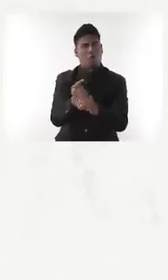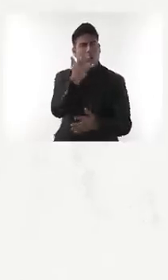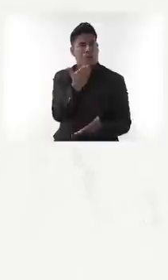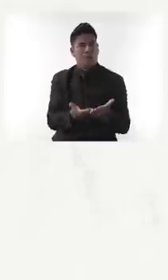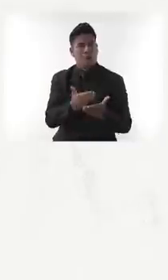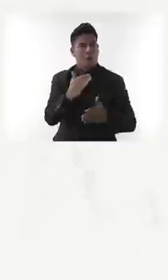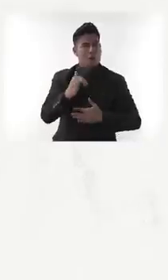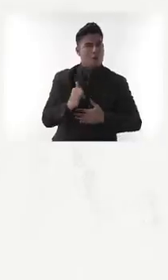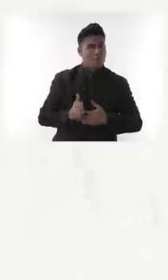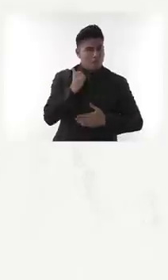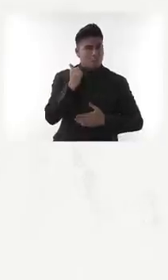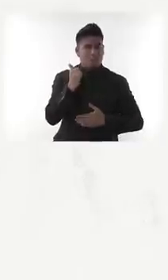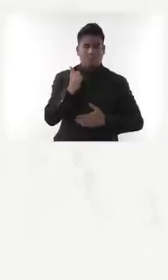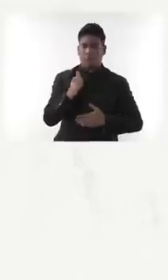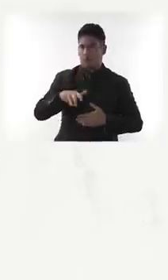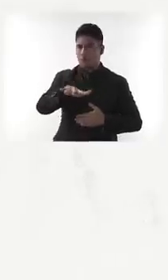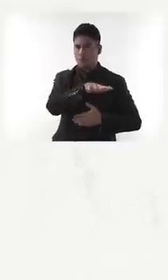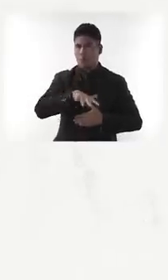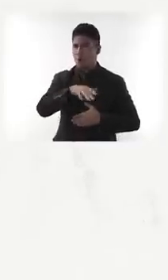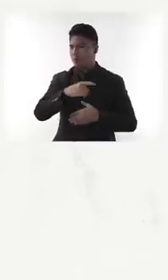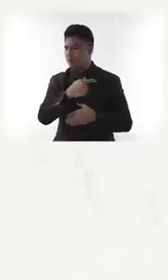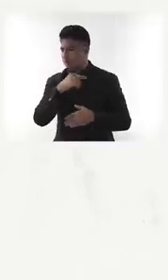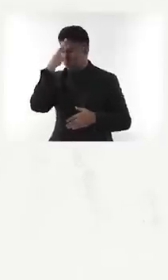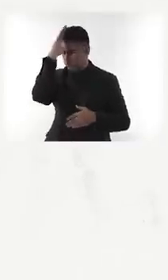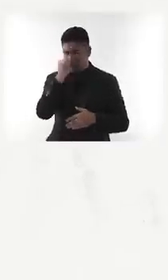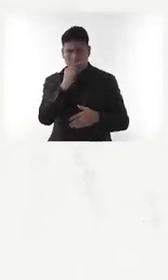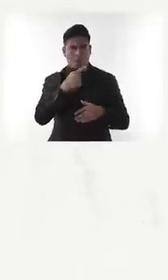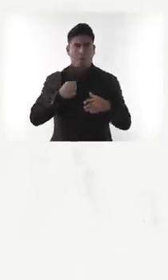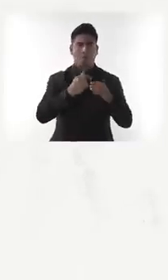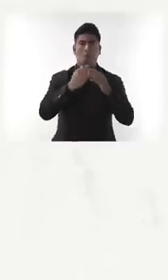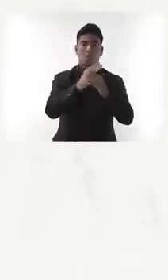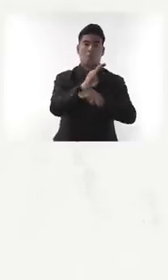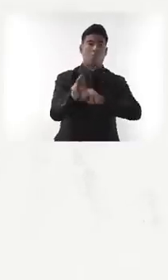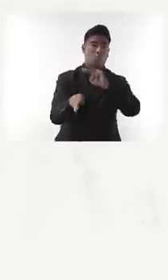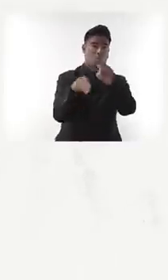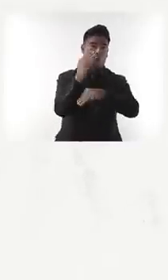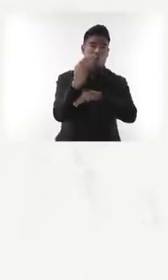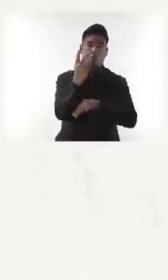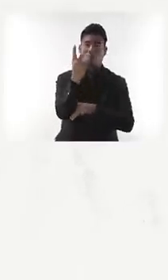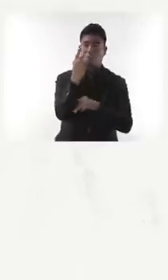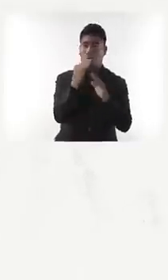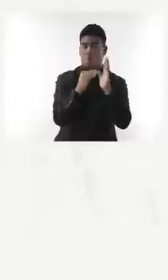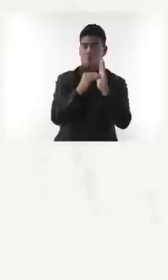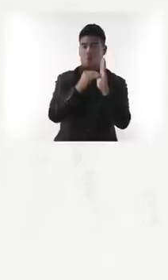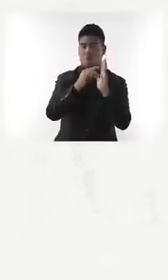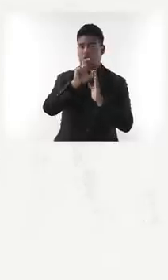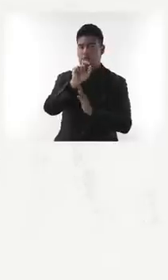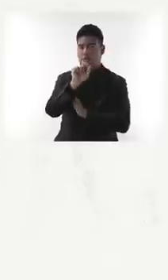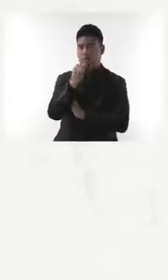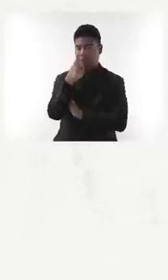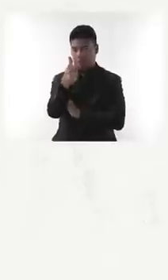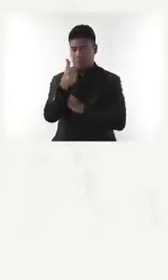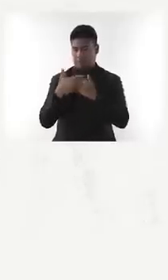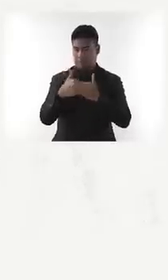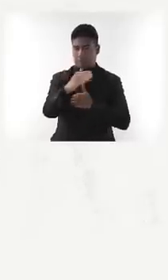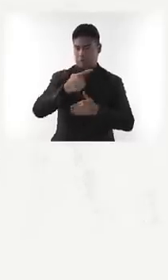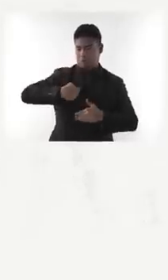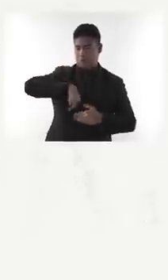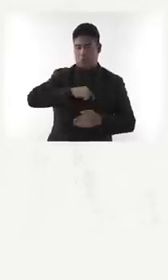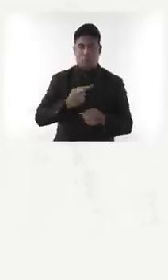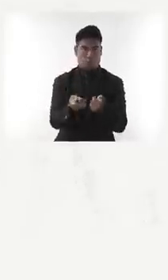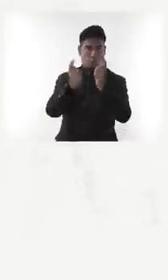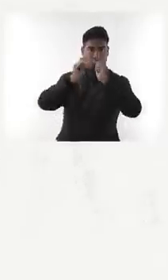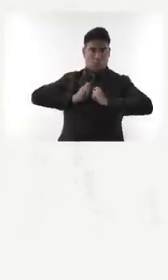tenemos siendo coorganizadores del Mundial 2026. Para lograr